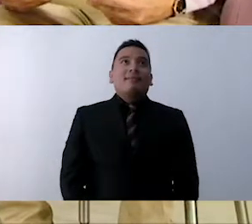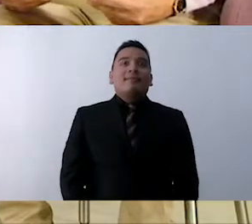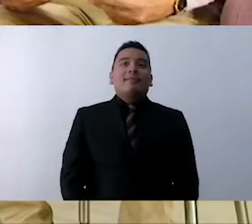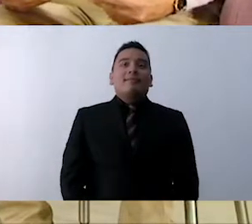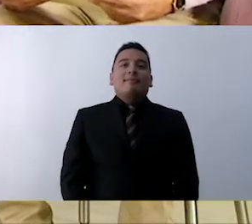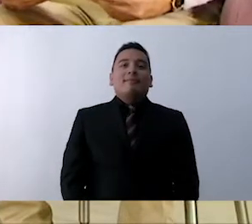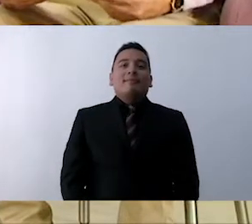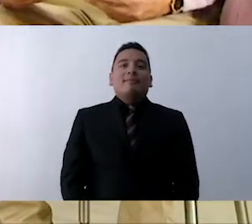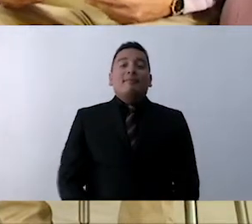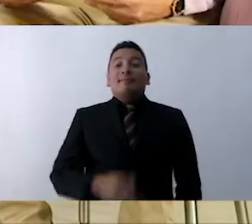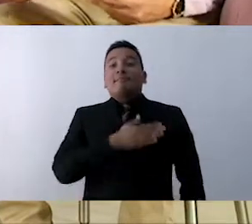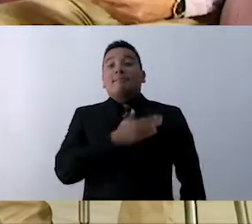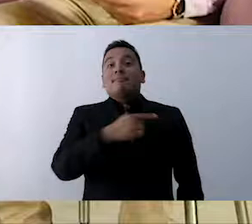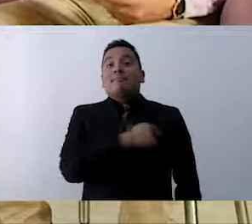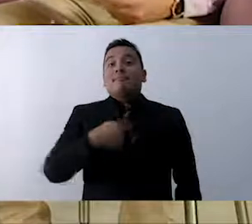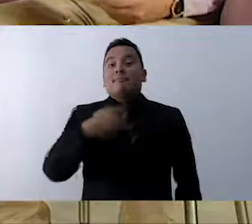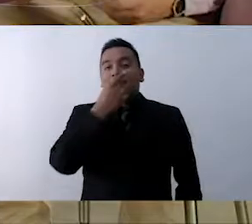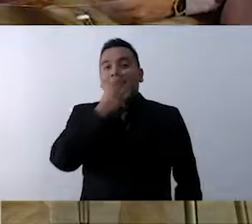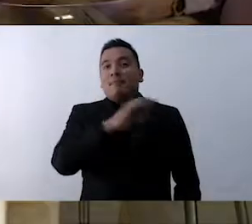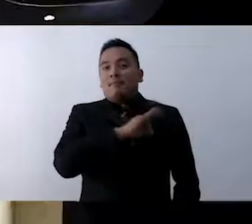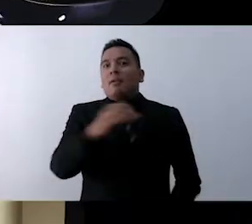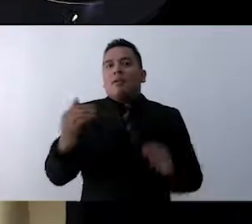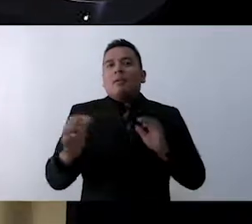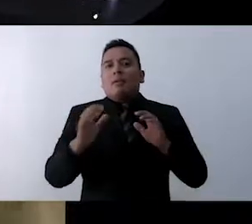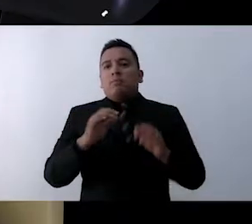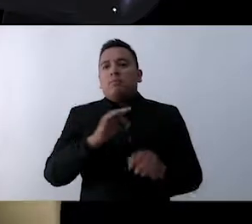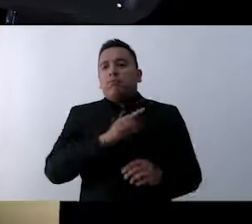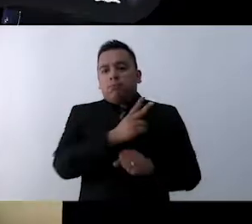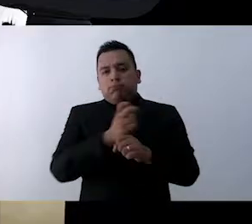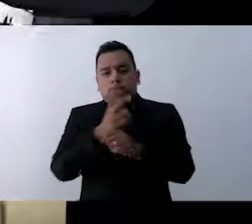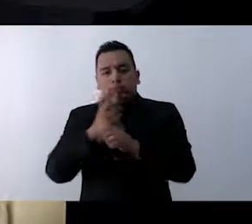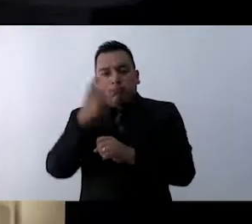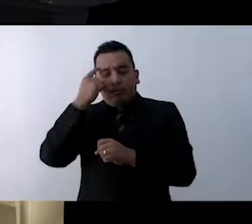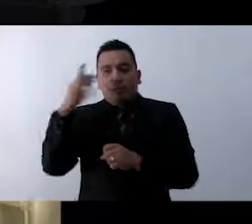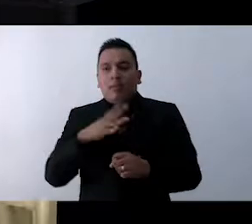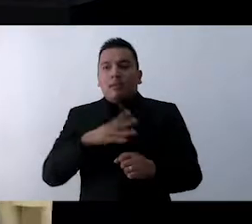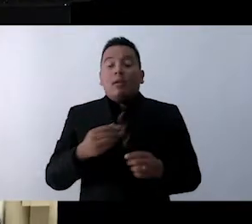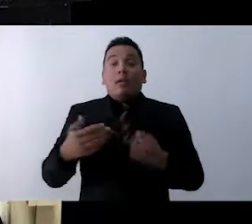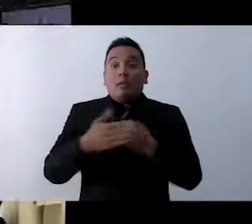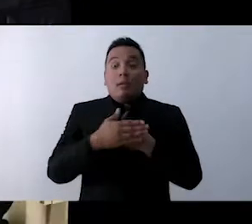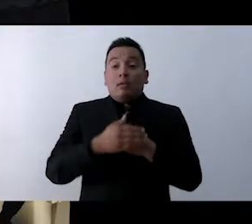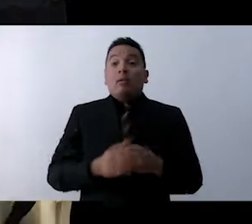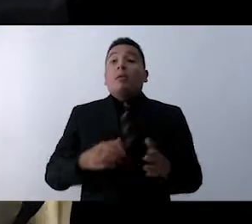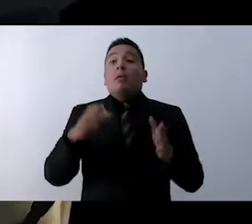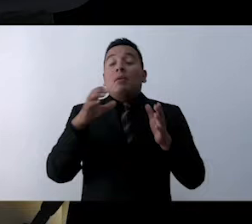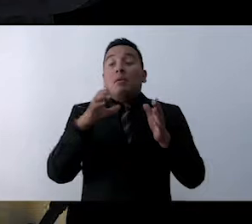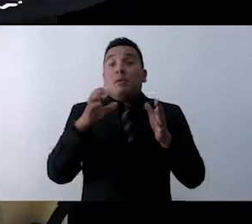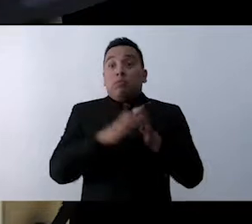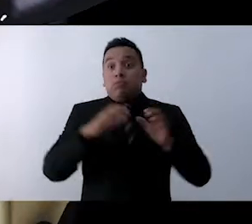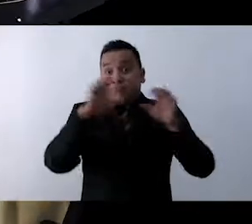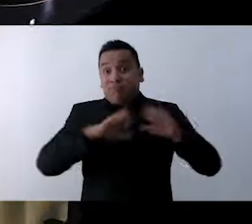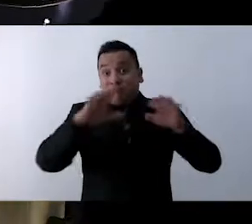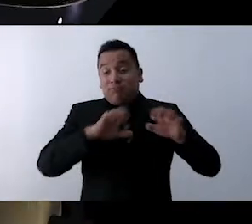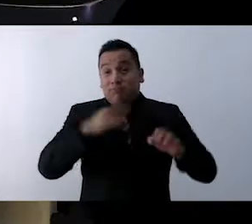doctor. Al contrario, muchas gracias a ustedes. A todo el auditorio. Y bueno, pues les recordamos que se mantienen abiertas las convocatorias para participar en el prototipo de la nueva